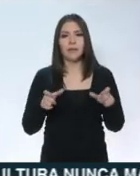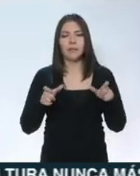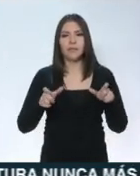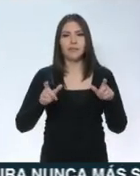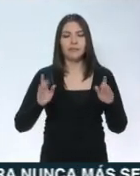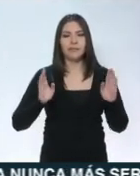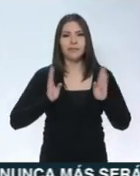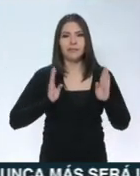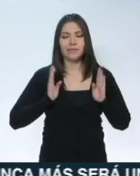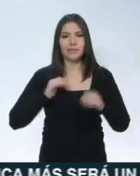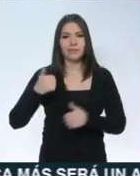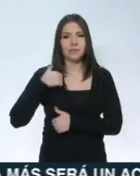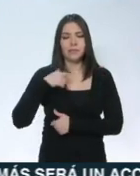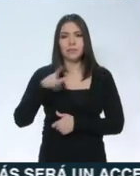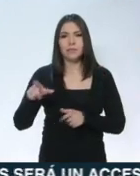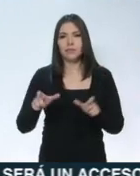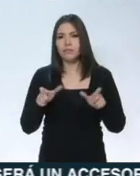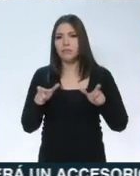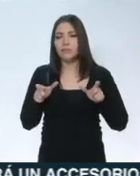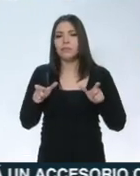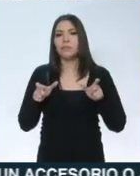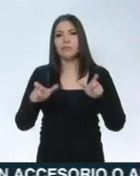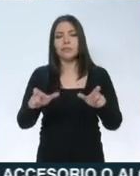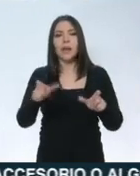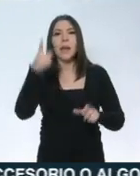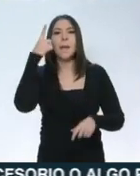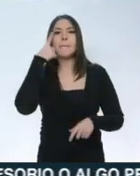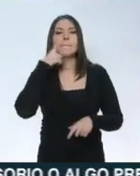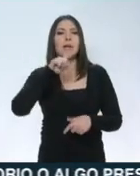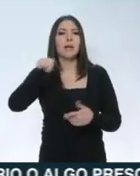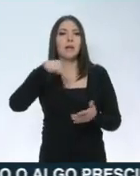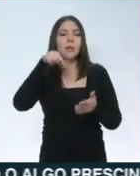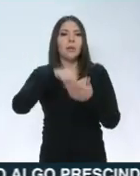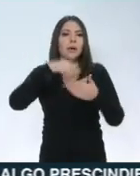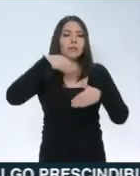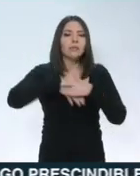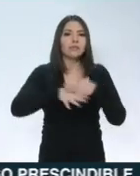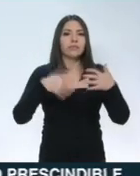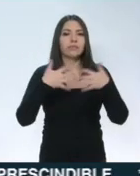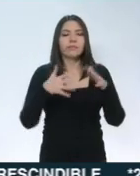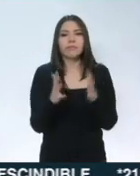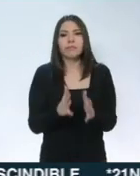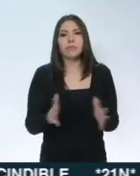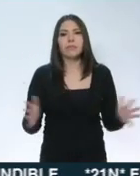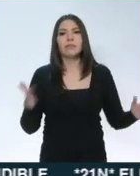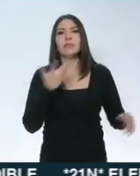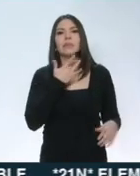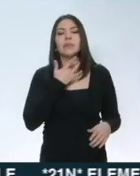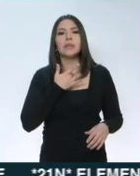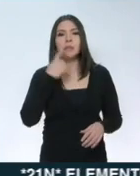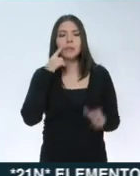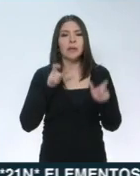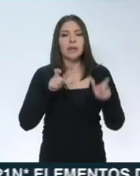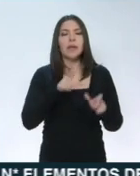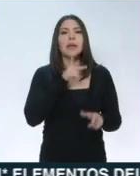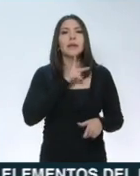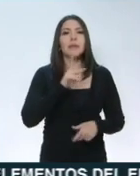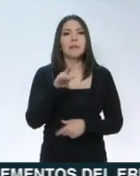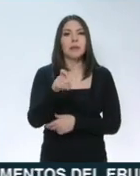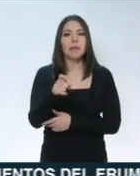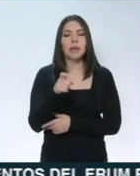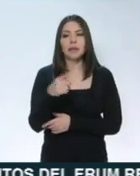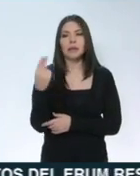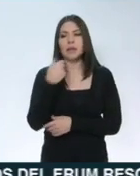instalaciones estratégicas de Pemex y que a las mismas tareas se sumarán 3,100 elementos más para sumar un total de 4,000